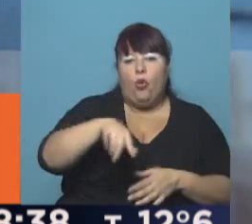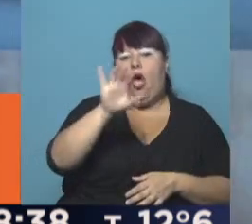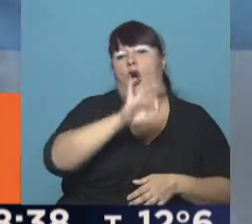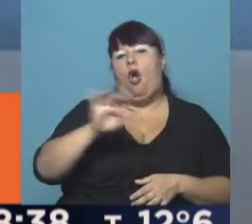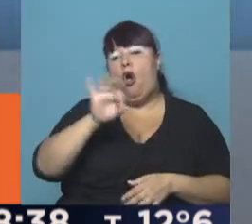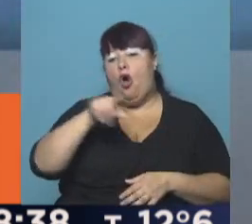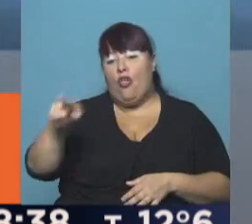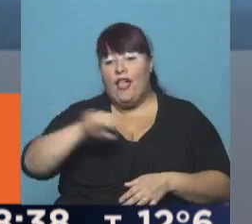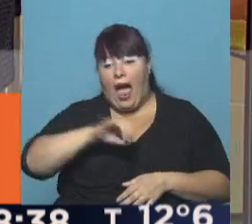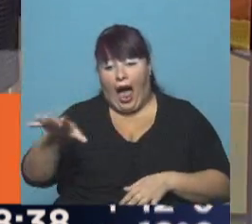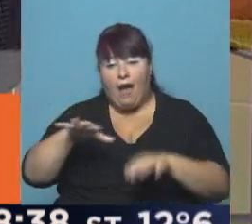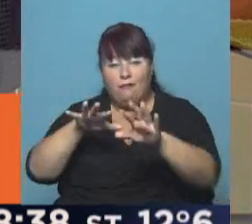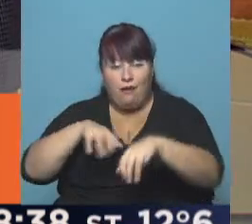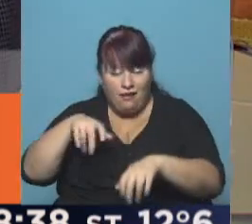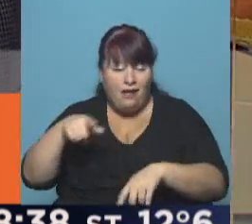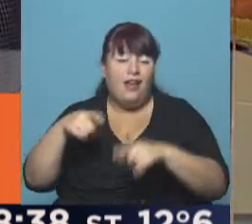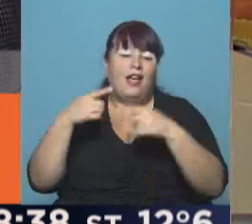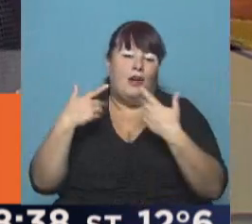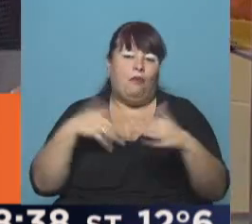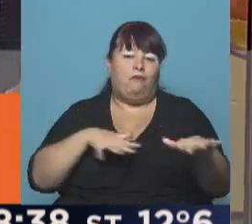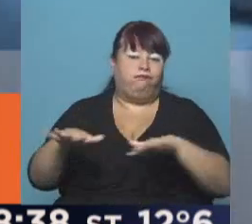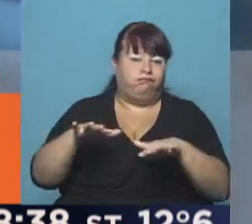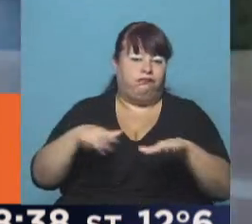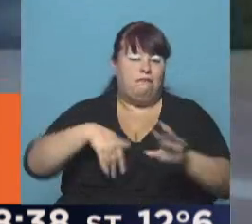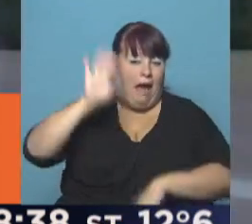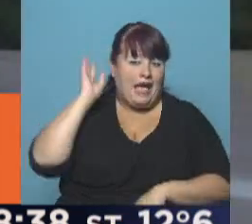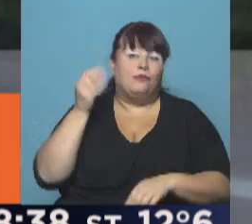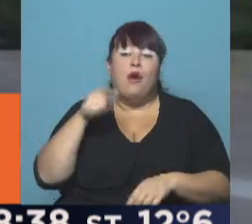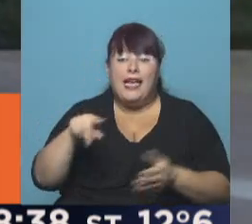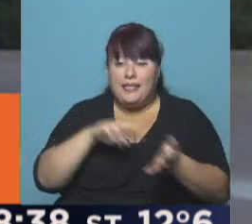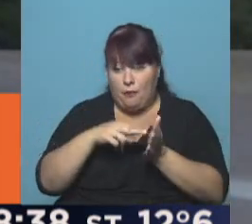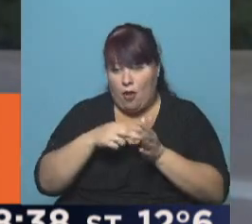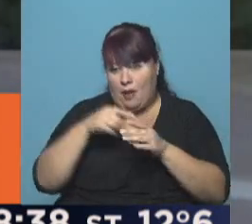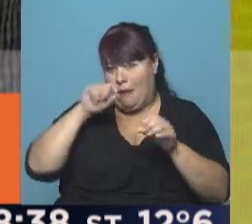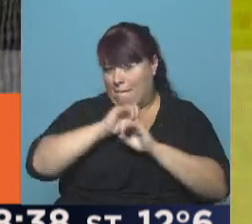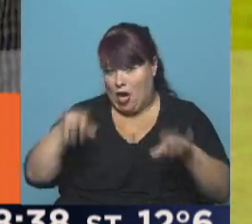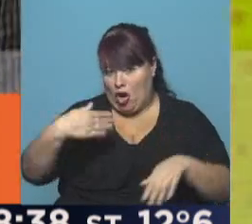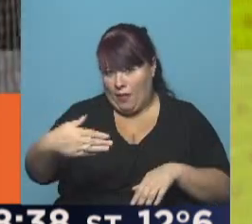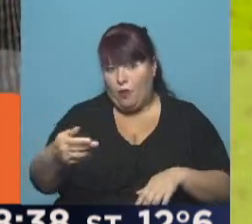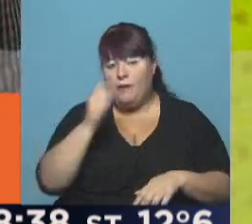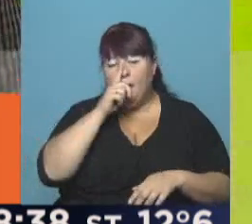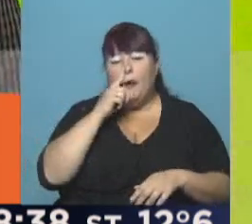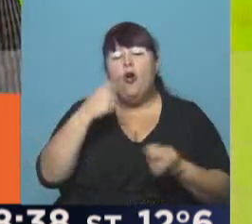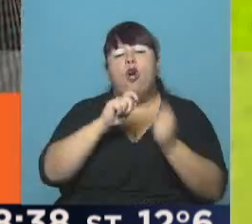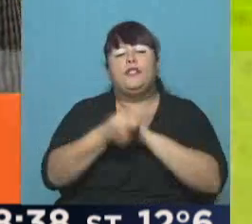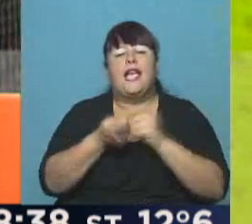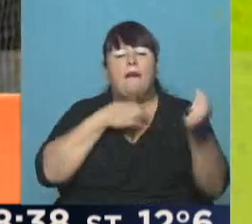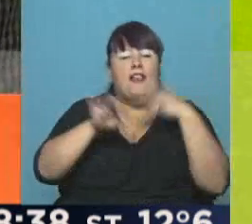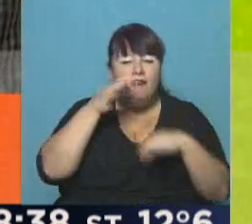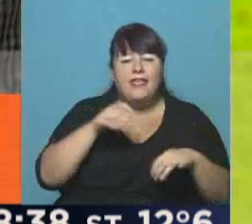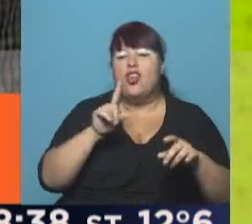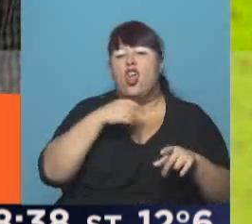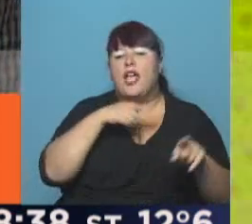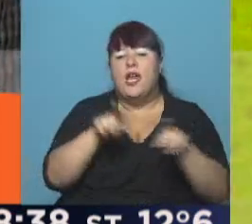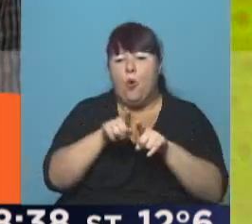del sector agropecuario tengan una dinámica mucho mayor porque este problema se va a profundizar como se modifica en la comercialización para que